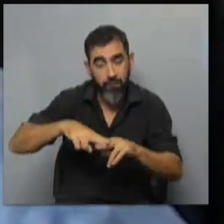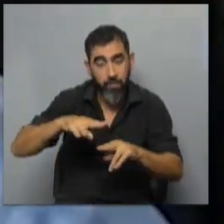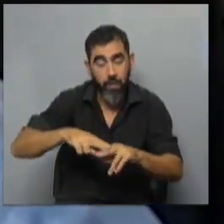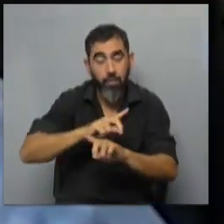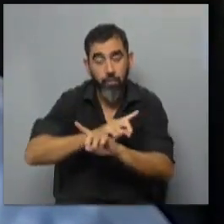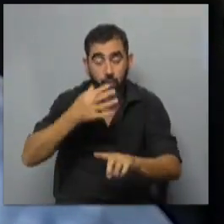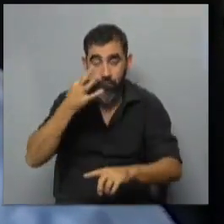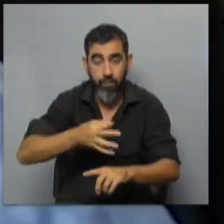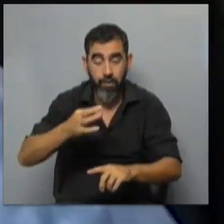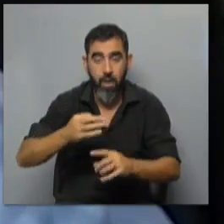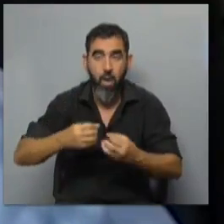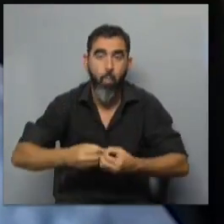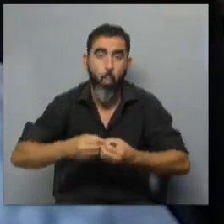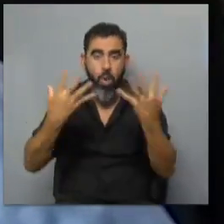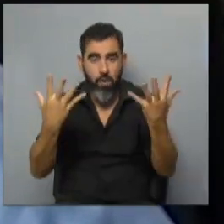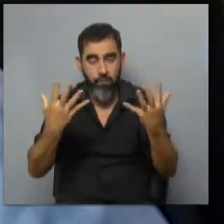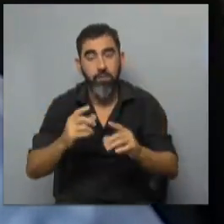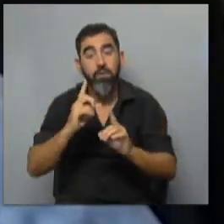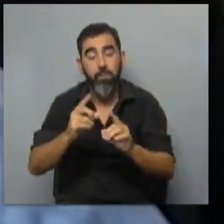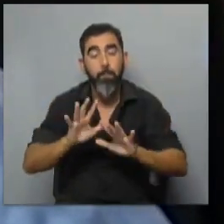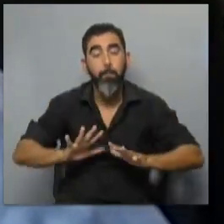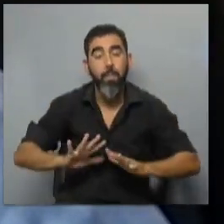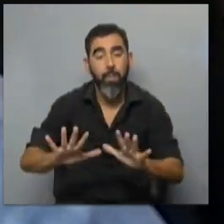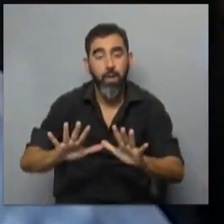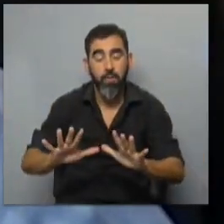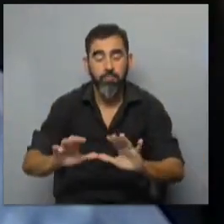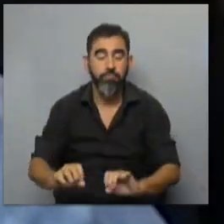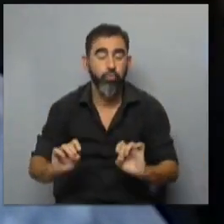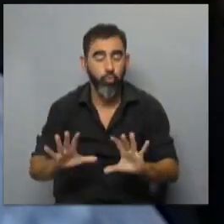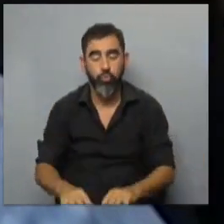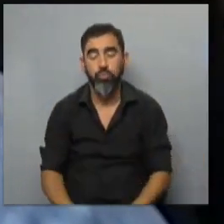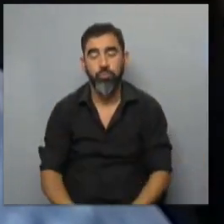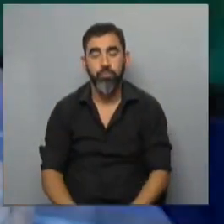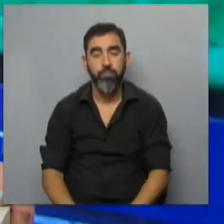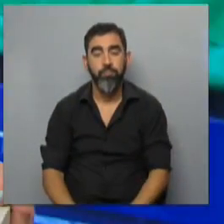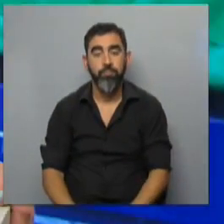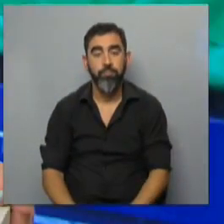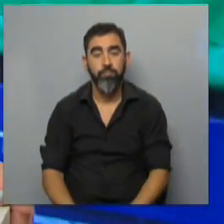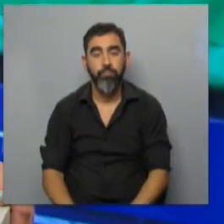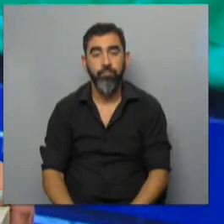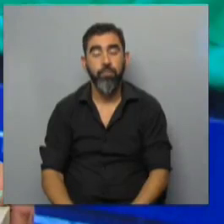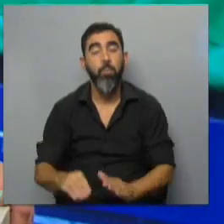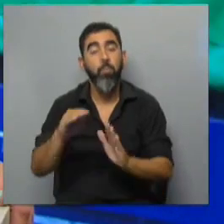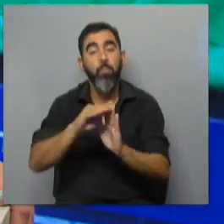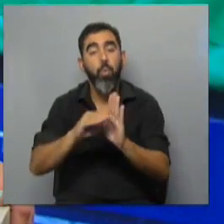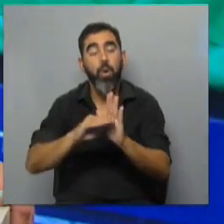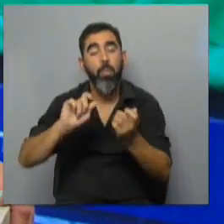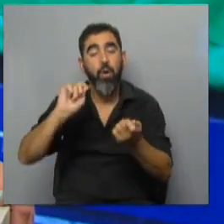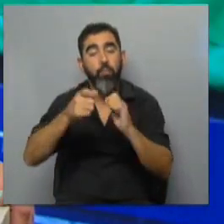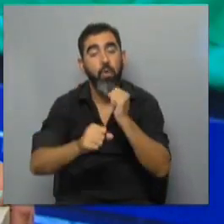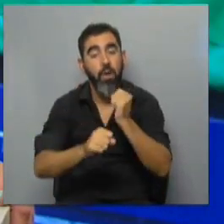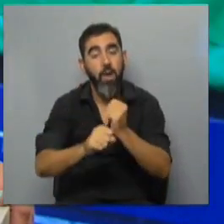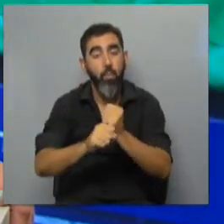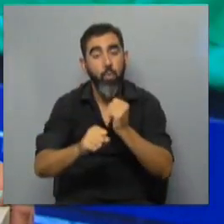sean muy severas y el estar preparado para recibirlos nada más el programa de reconversión laboral de